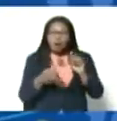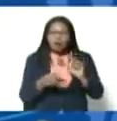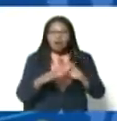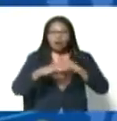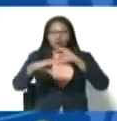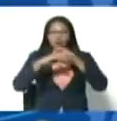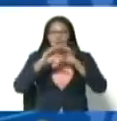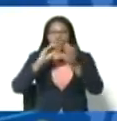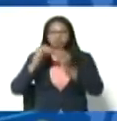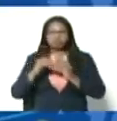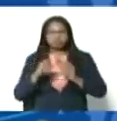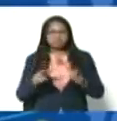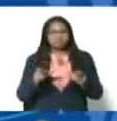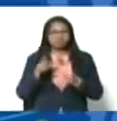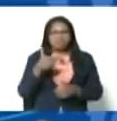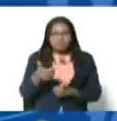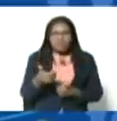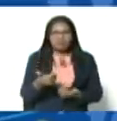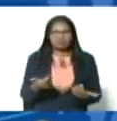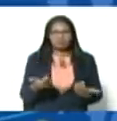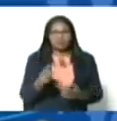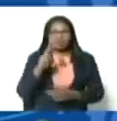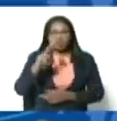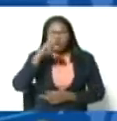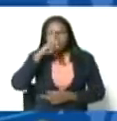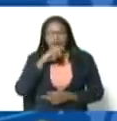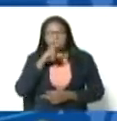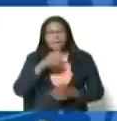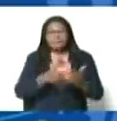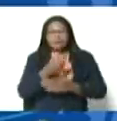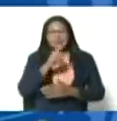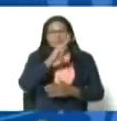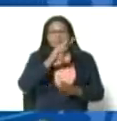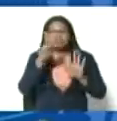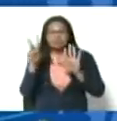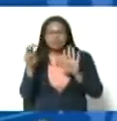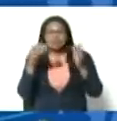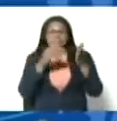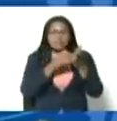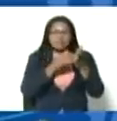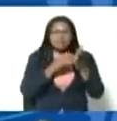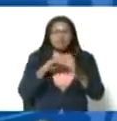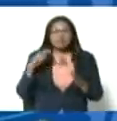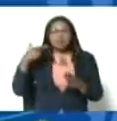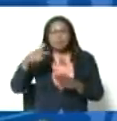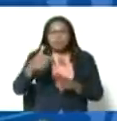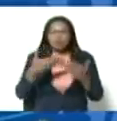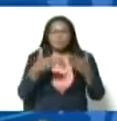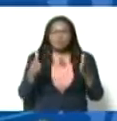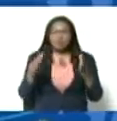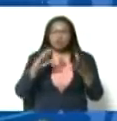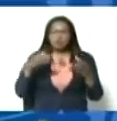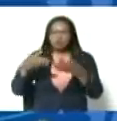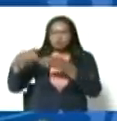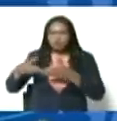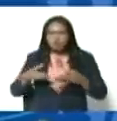unidades de transporte. Estamos hablando que en estos dos años más de 27.000 unidades de transporte público fueron recuperadas a través de los gremios para poderlos colocar